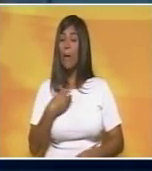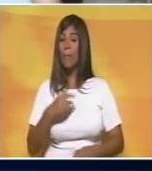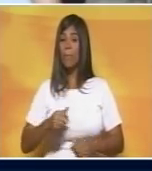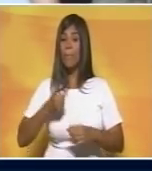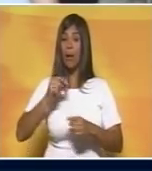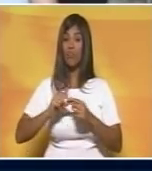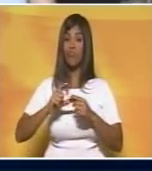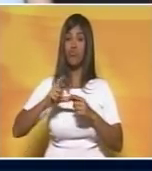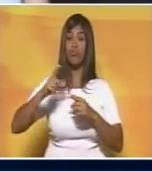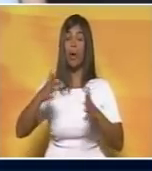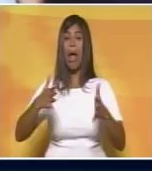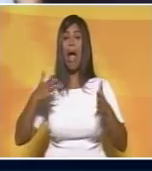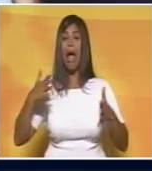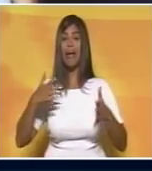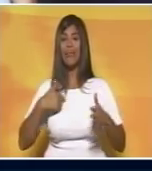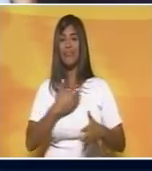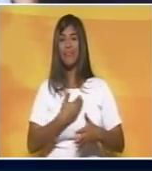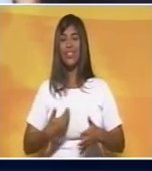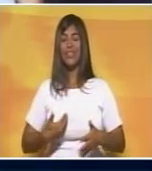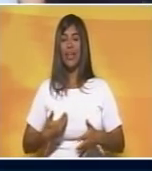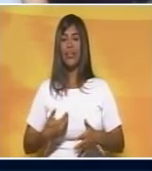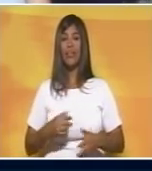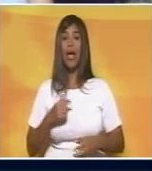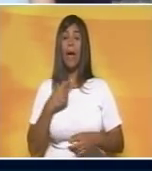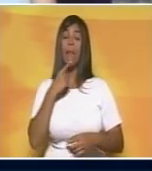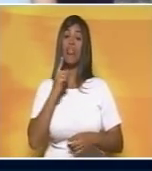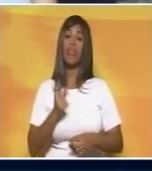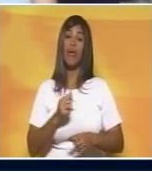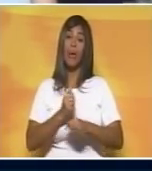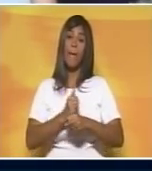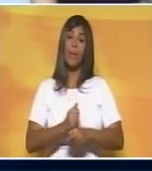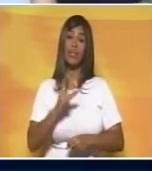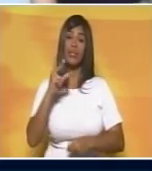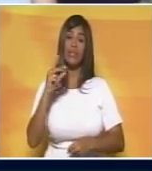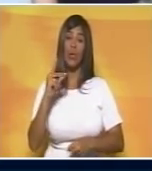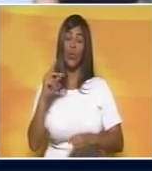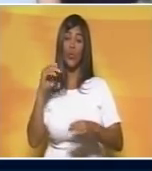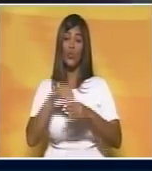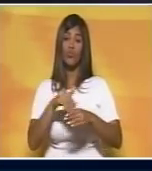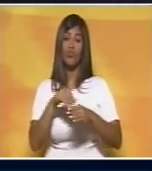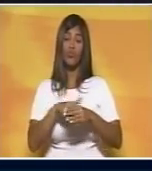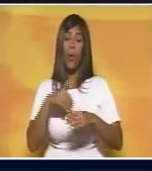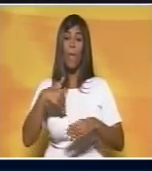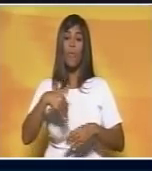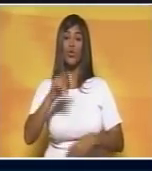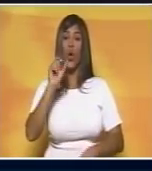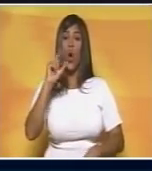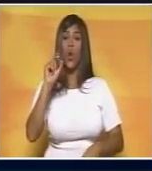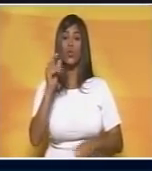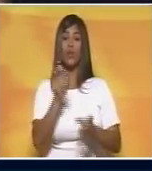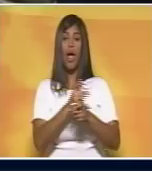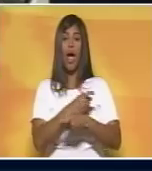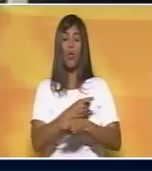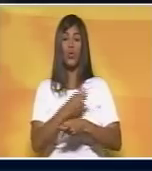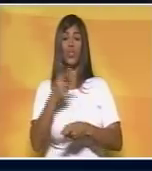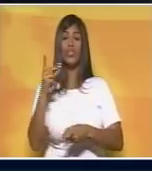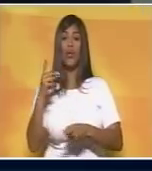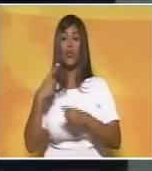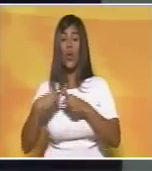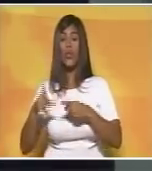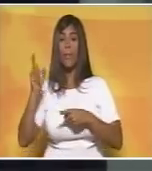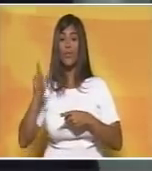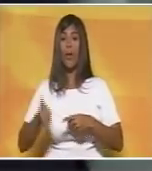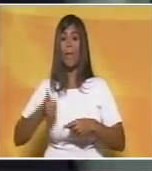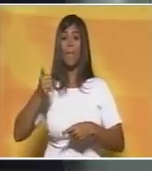para ganar la presidencia en la primera vuelta, por lo que tendría que ir a una segunda vuelta el próximo 11 de agosto con el segundo candidato